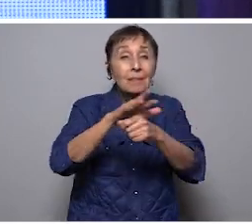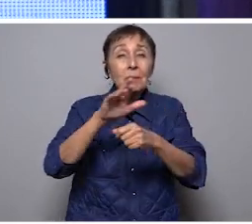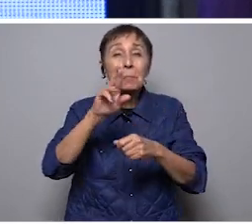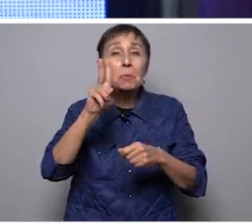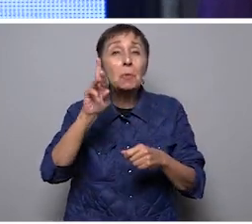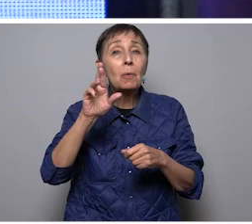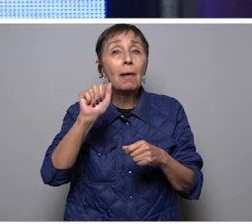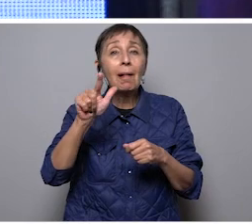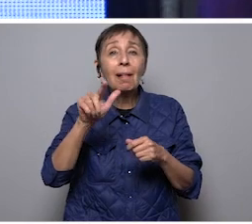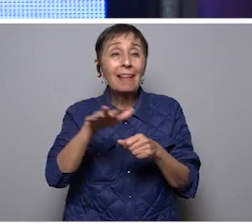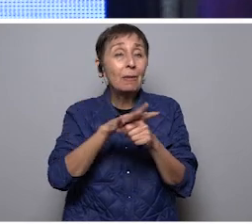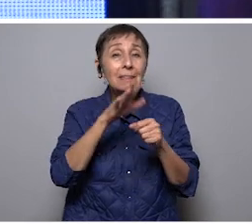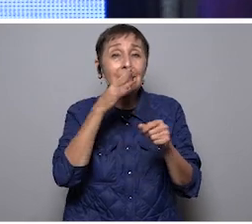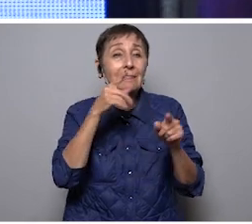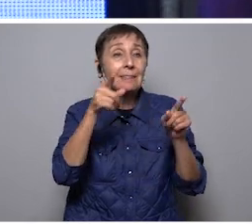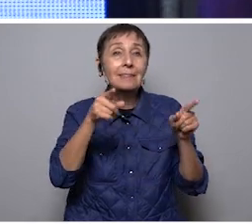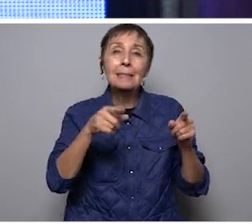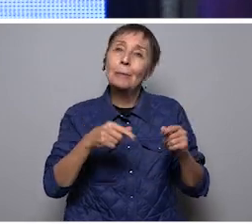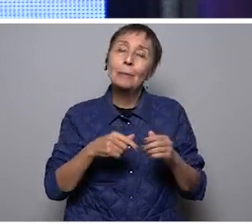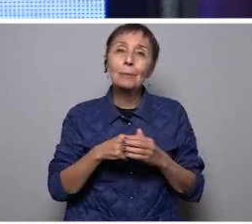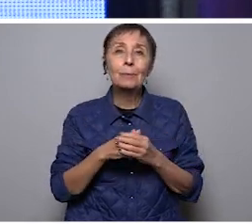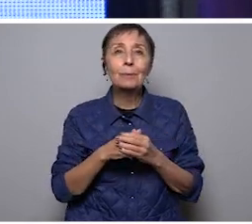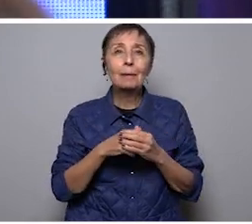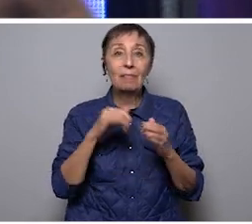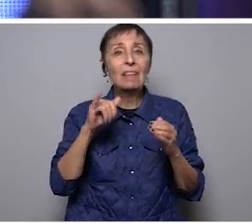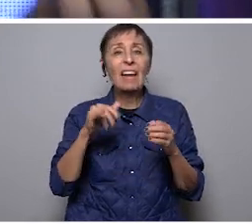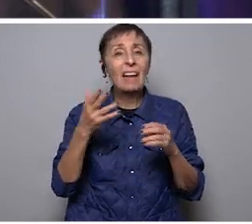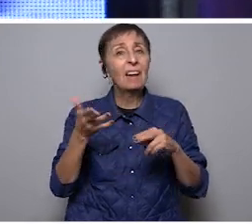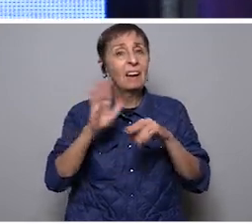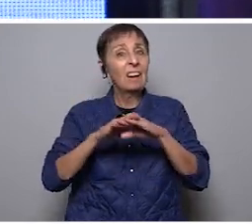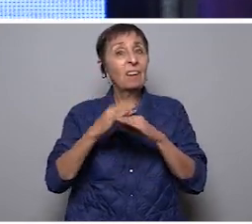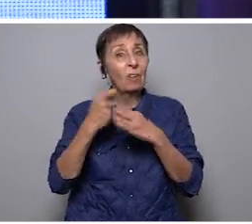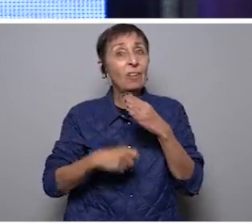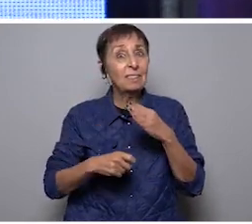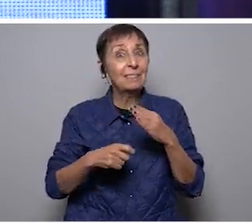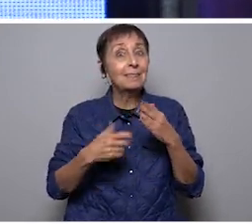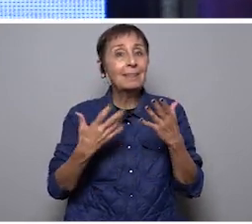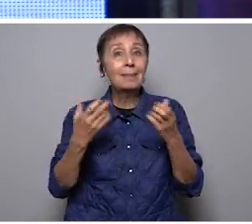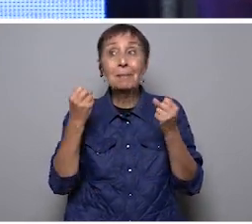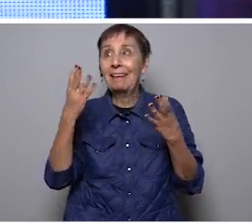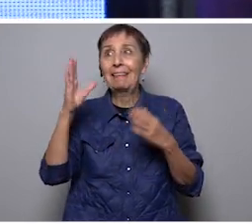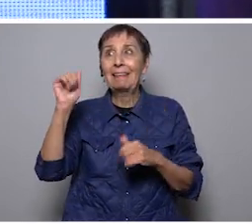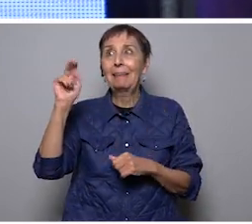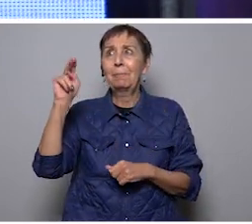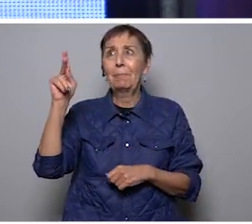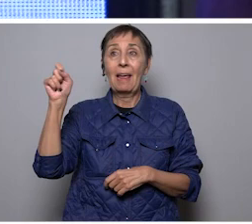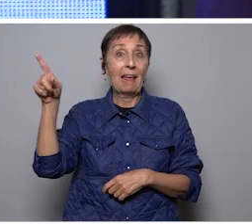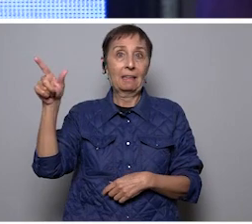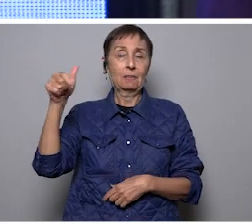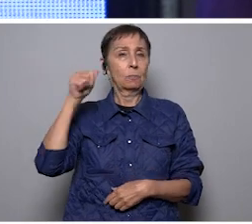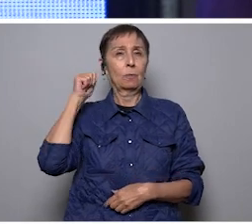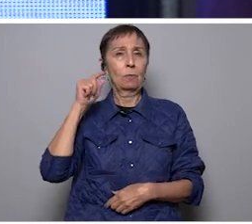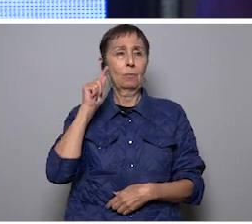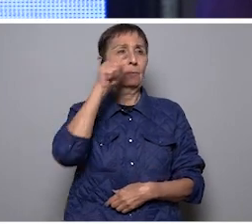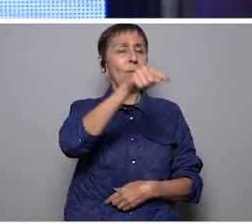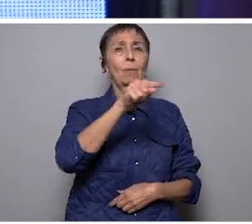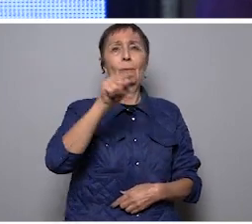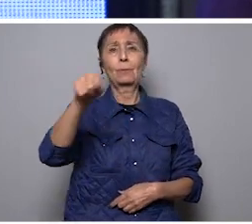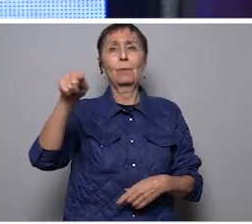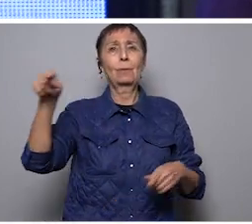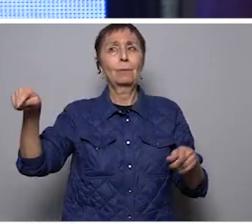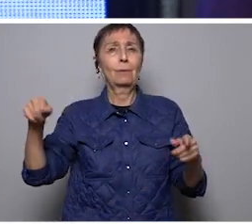grandes por eso es que muchos bancos incluso no llegan al al sector rural entonces este